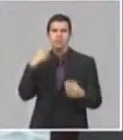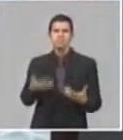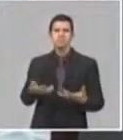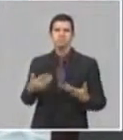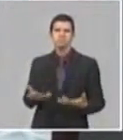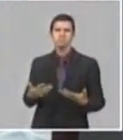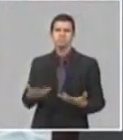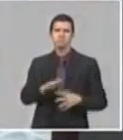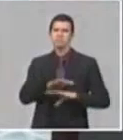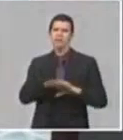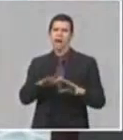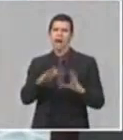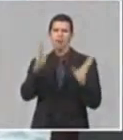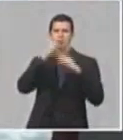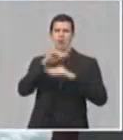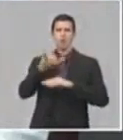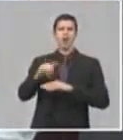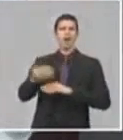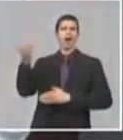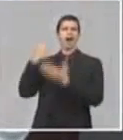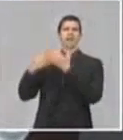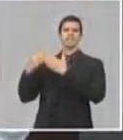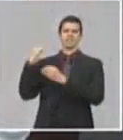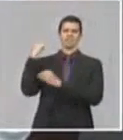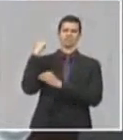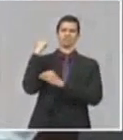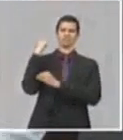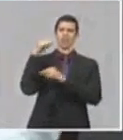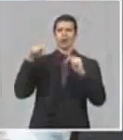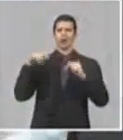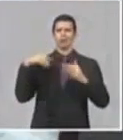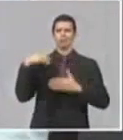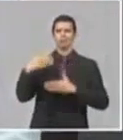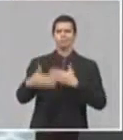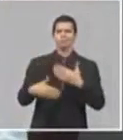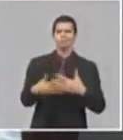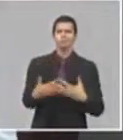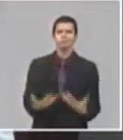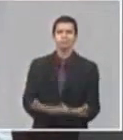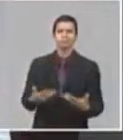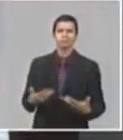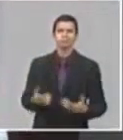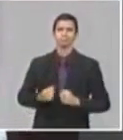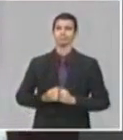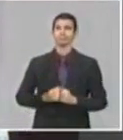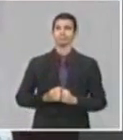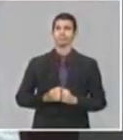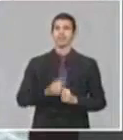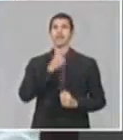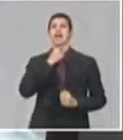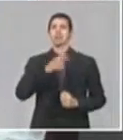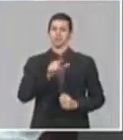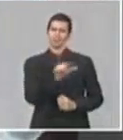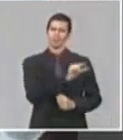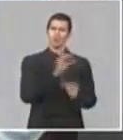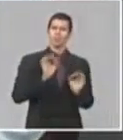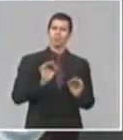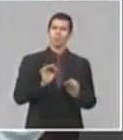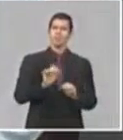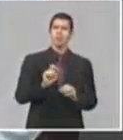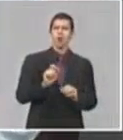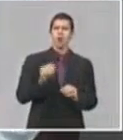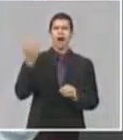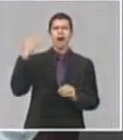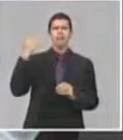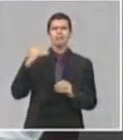sido expuestos al descubrimiento del libro de vetos al mostrar las perversidades sus prácticas y aquí podemos mencionado algunos en ese libro